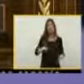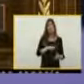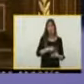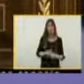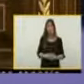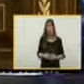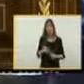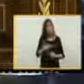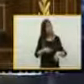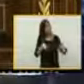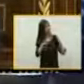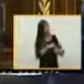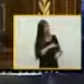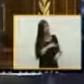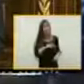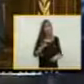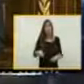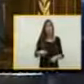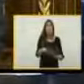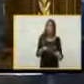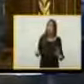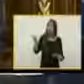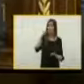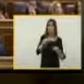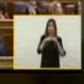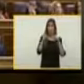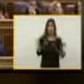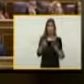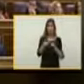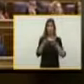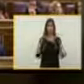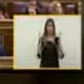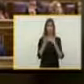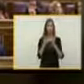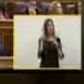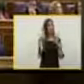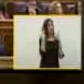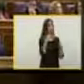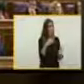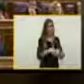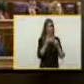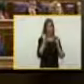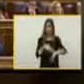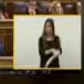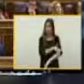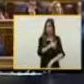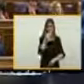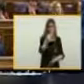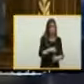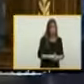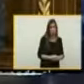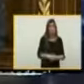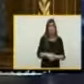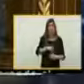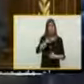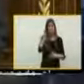Non, eu non... Sí, isto, él ha trabajado sempre con una hipótesis. Pero incluso, si Podemos hubiera quedado por delante del Partido Socialista... Si Podemos hubiera quedado